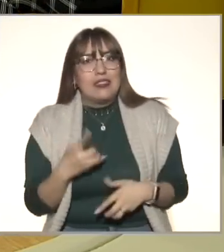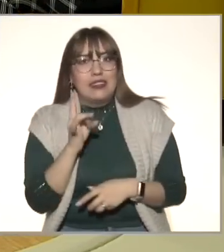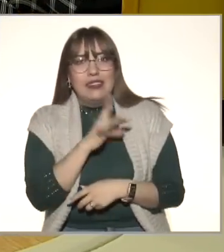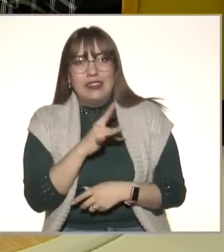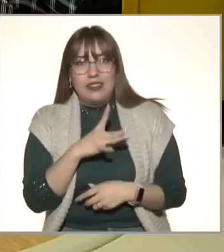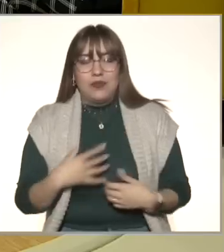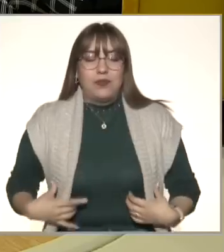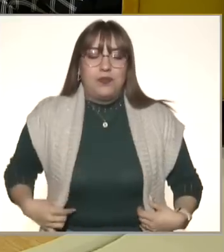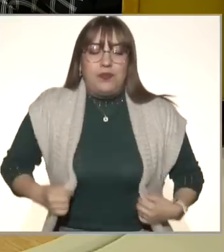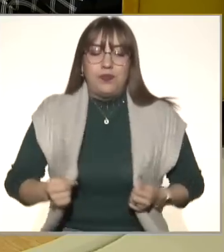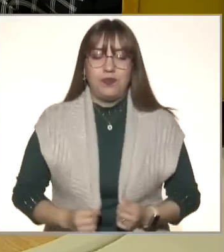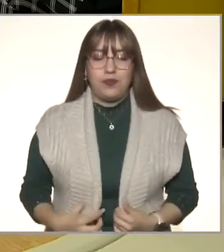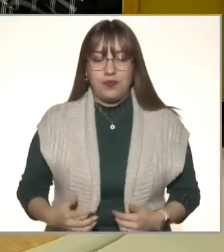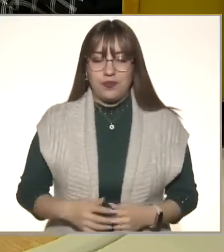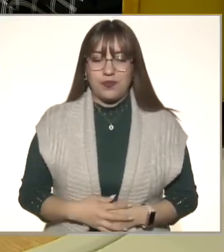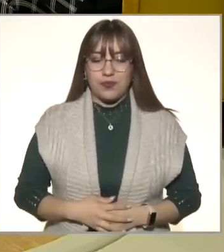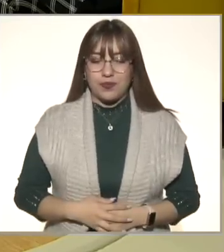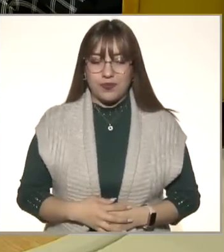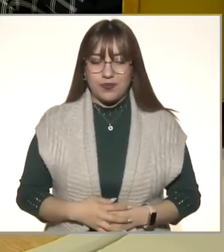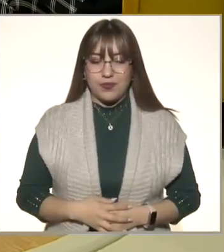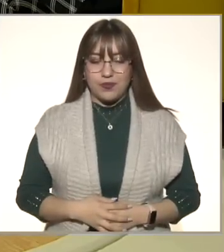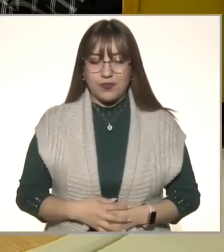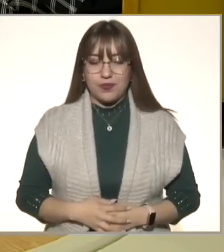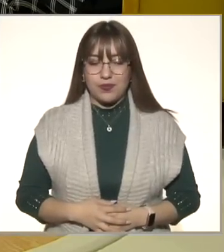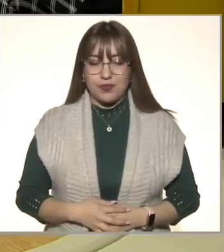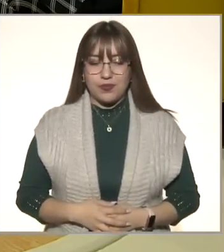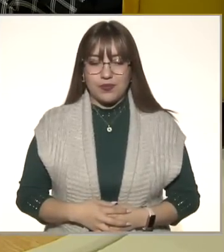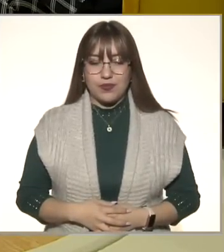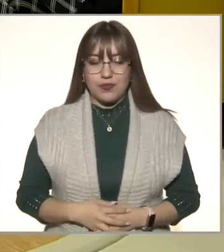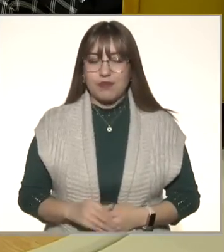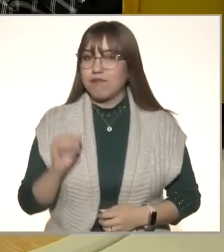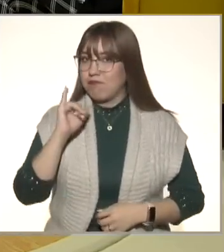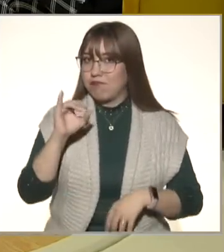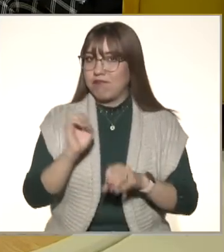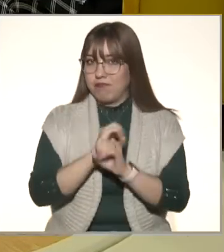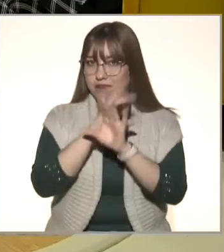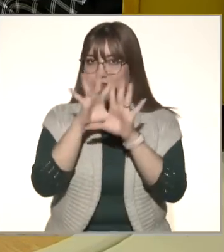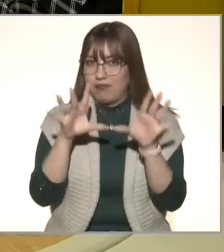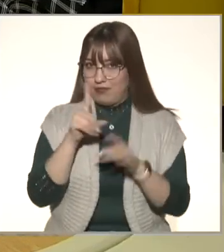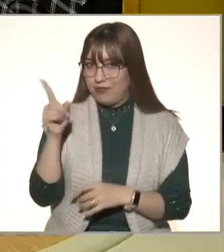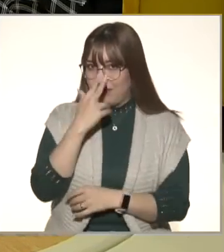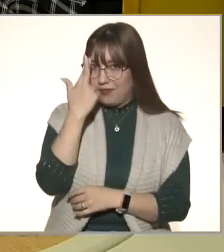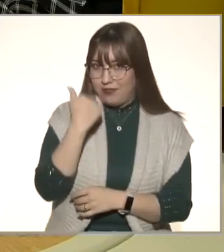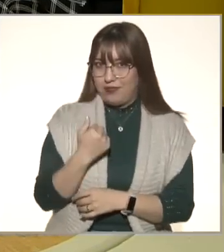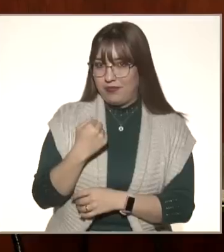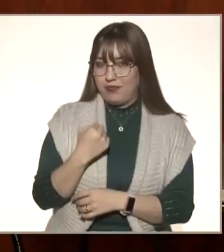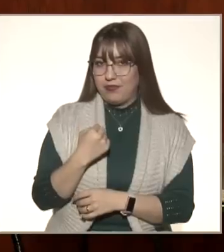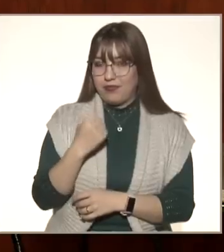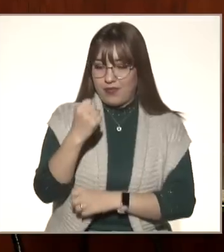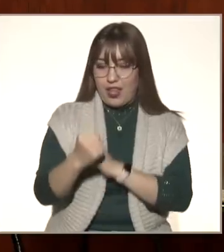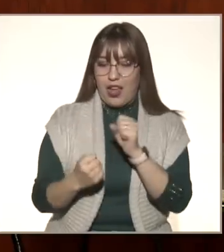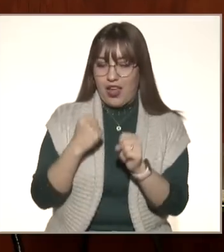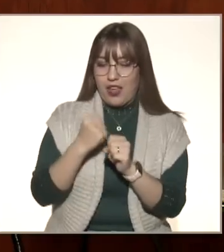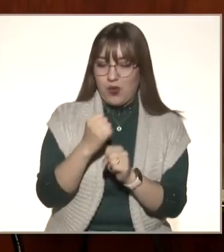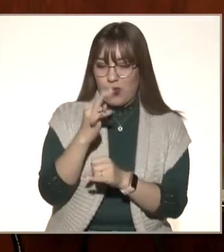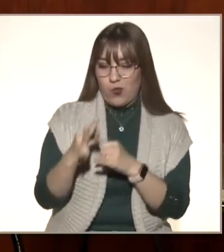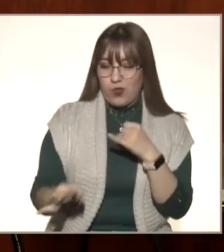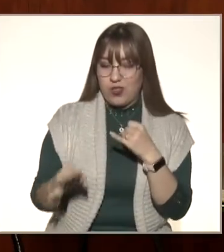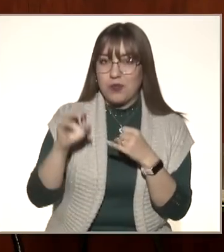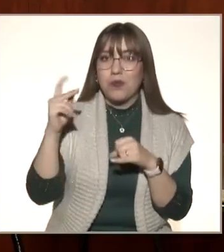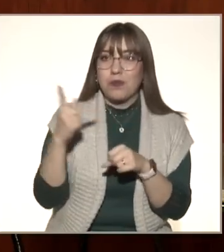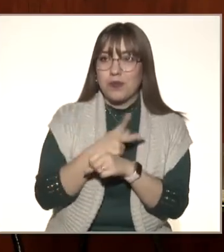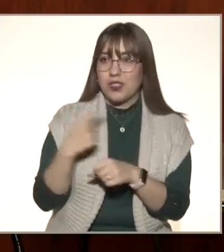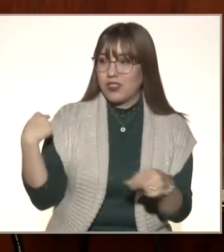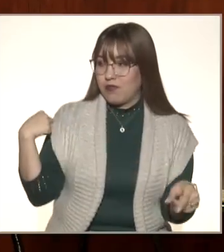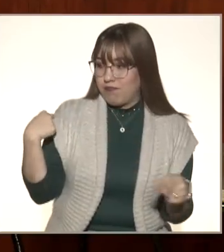Blanca. Porque... Claro, porque digamos que, bien dices tú, que este es el resultado tal vez de los años de